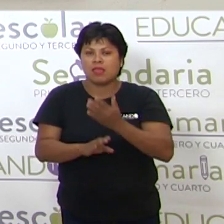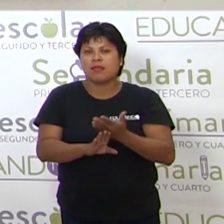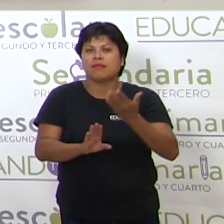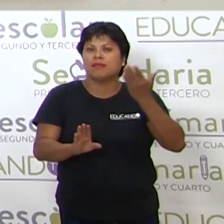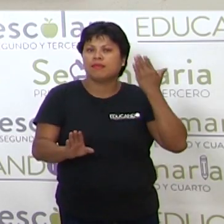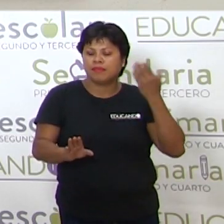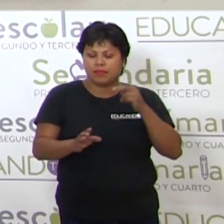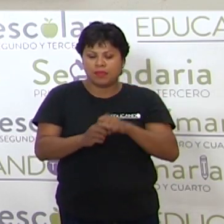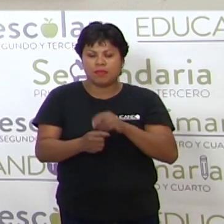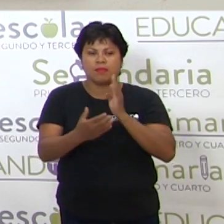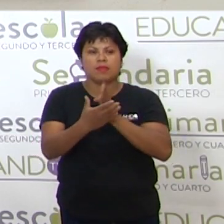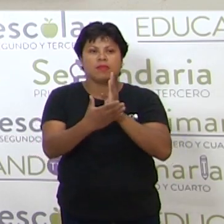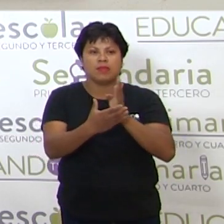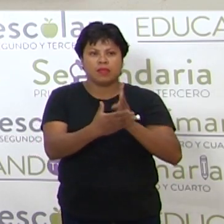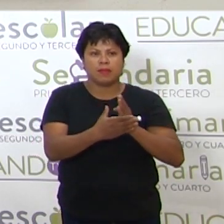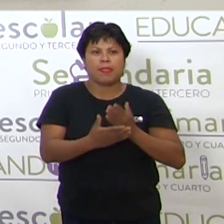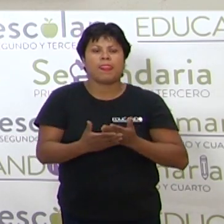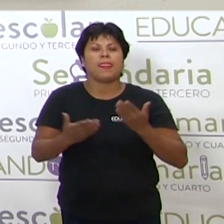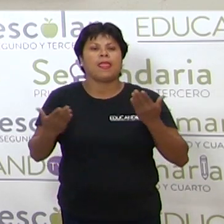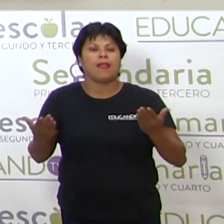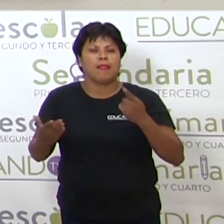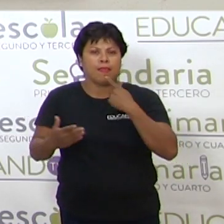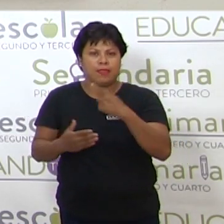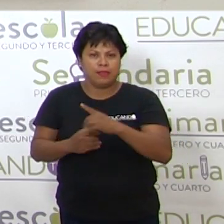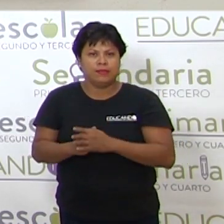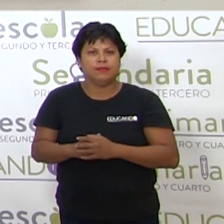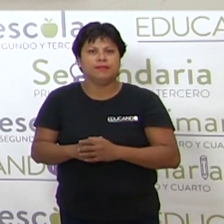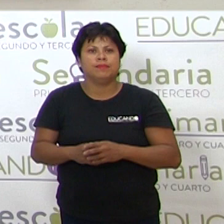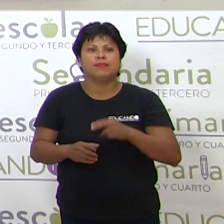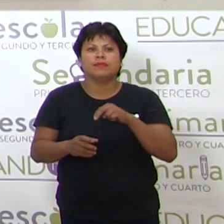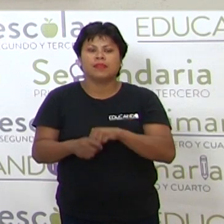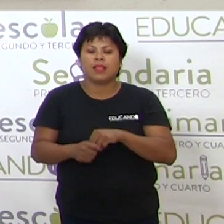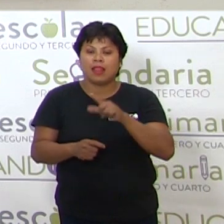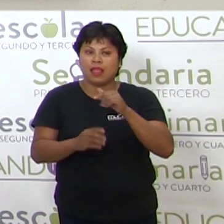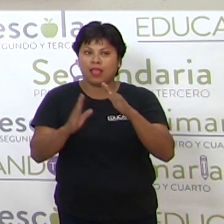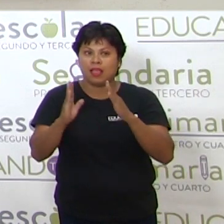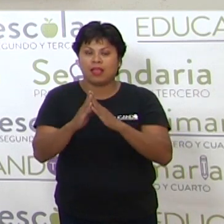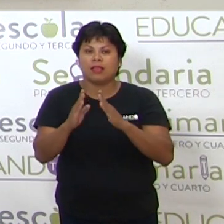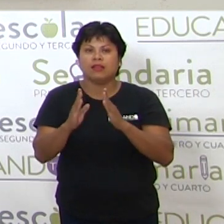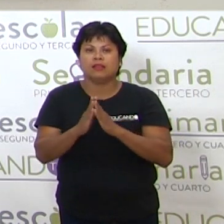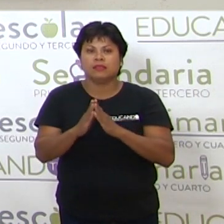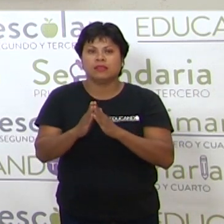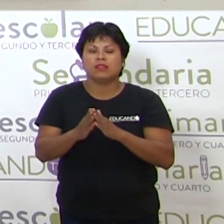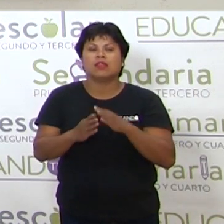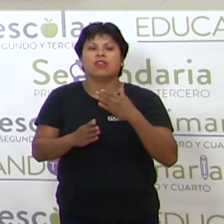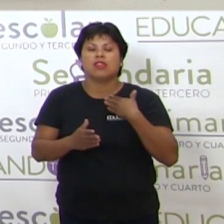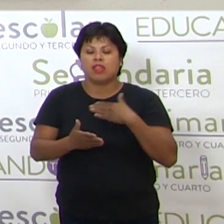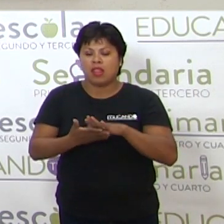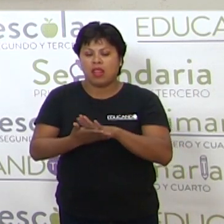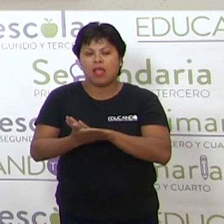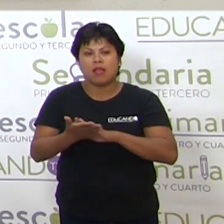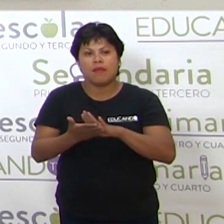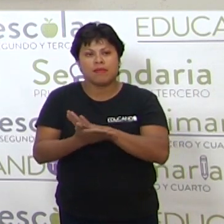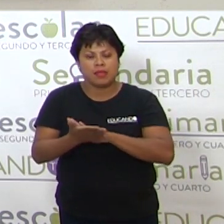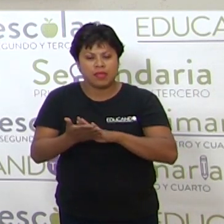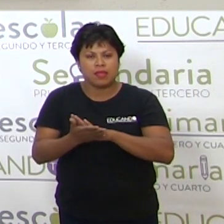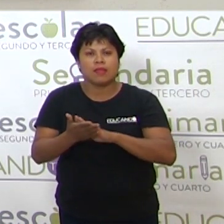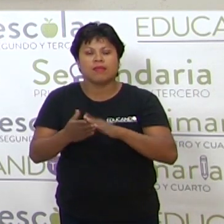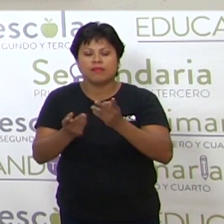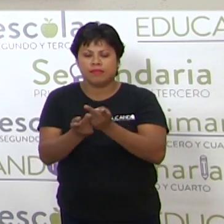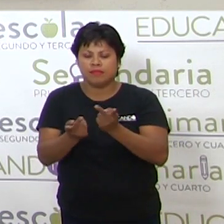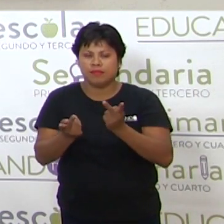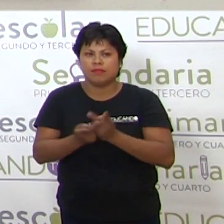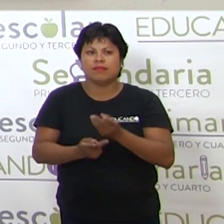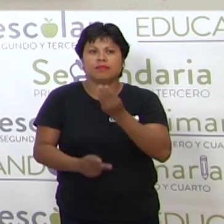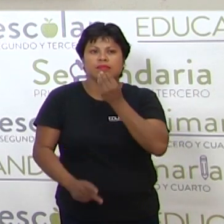julio en la biblioteca ahora dice en la casa lave los trastes